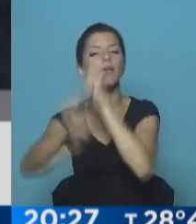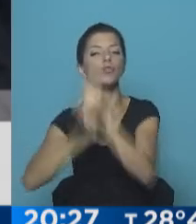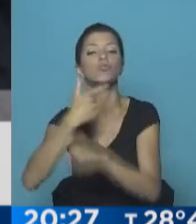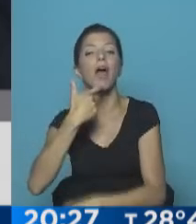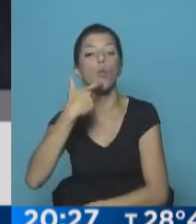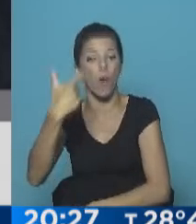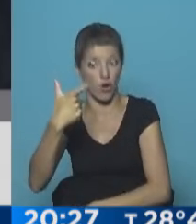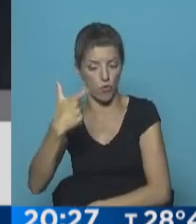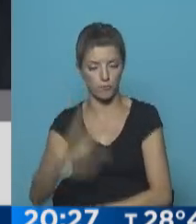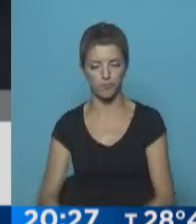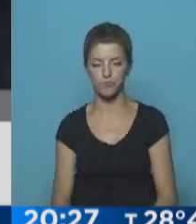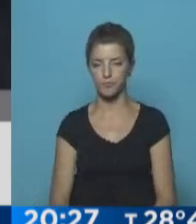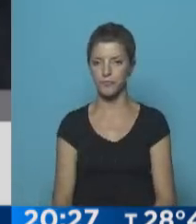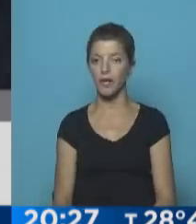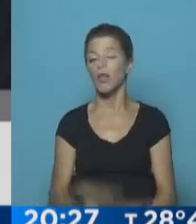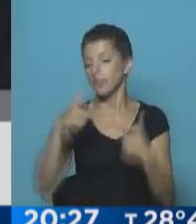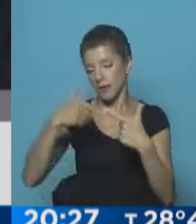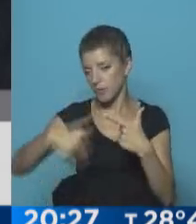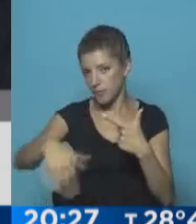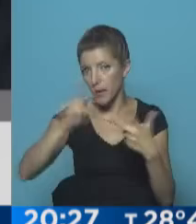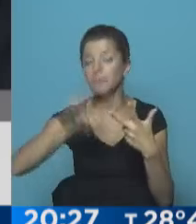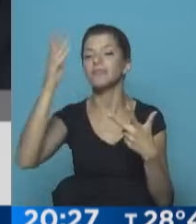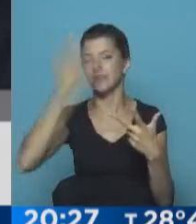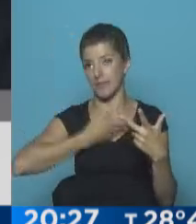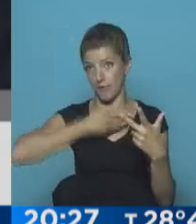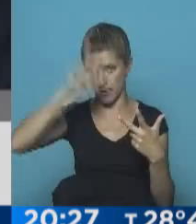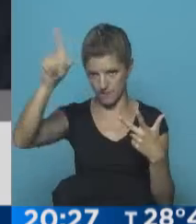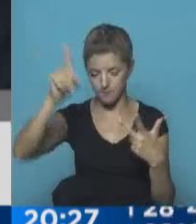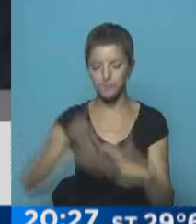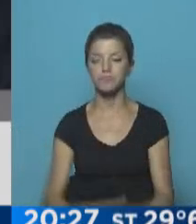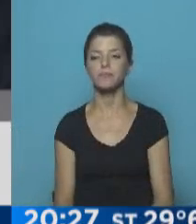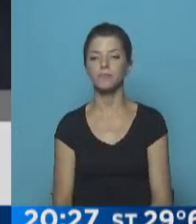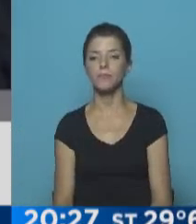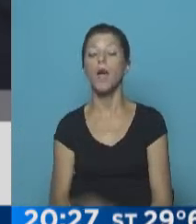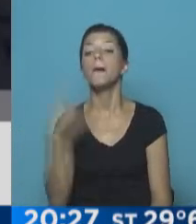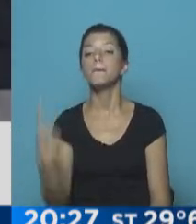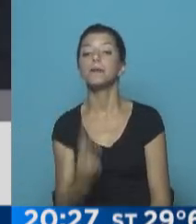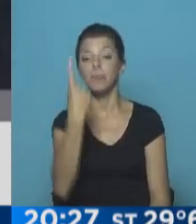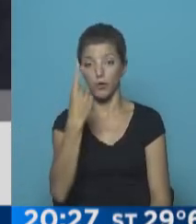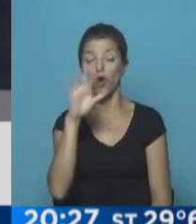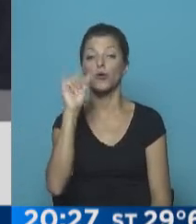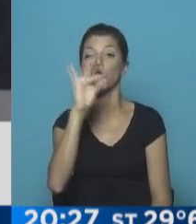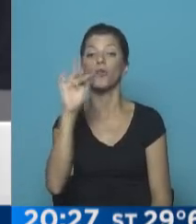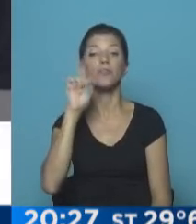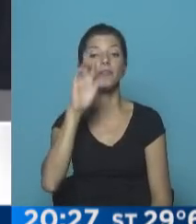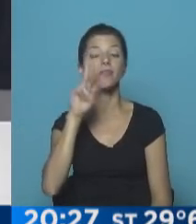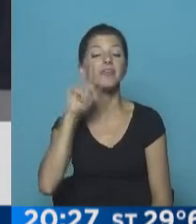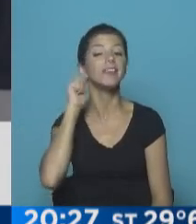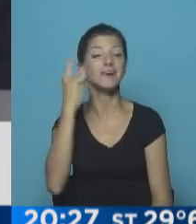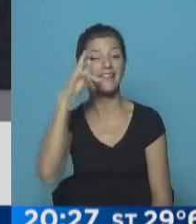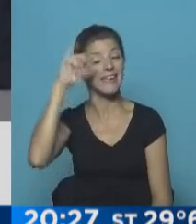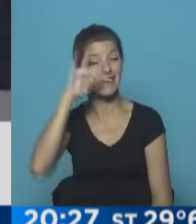cuero. Y de ahí en adelante ya nos vamos a Santa Fe. En principio, Reinaldo Rodríguez está